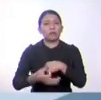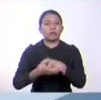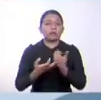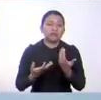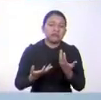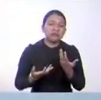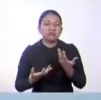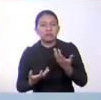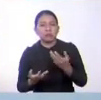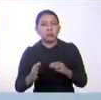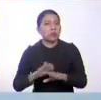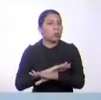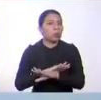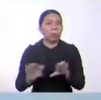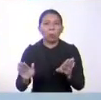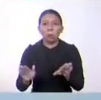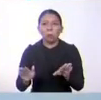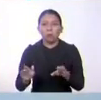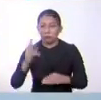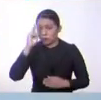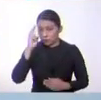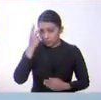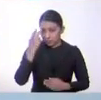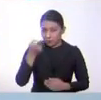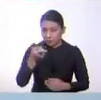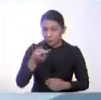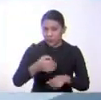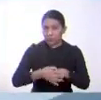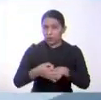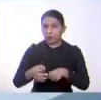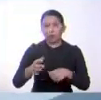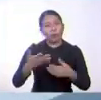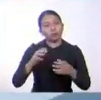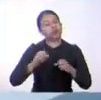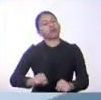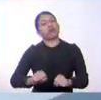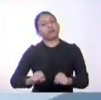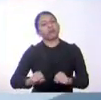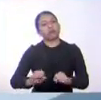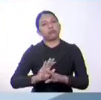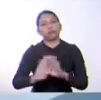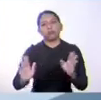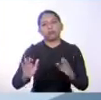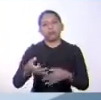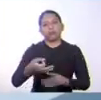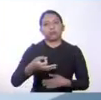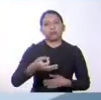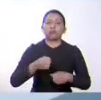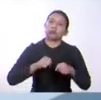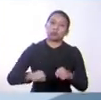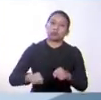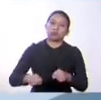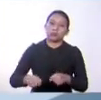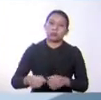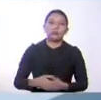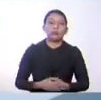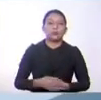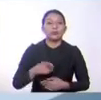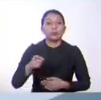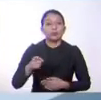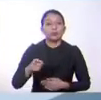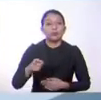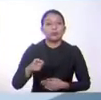así, vacías. Quiere decir que las células están muertas, solo quedan un cascarón. Las células vegetales